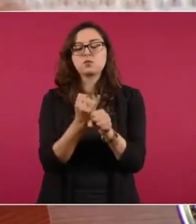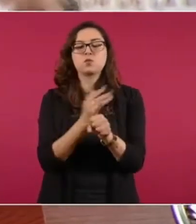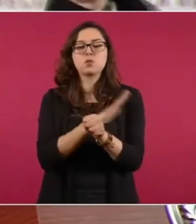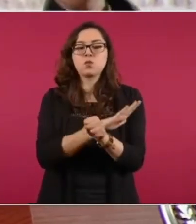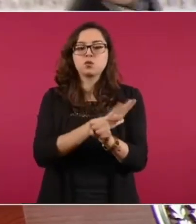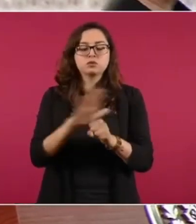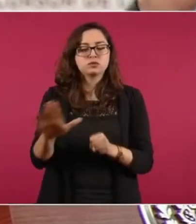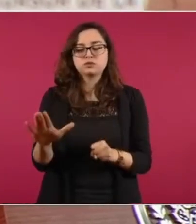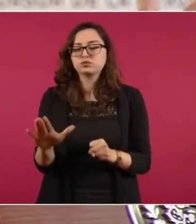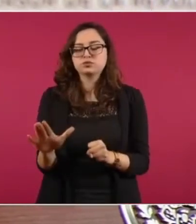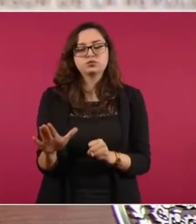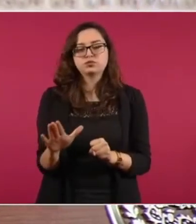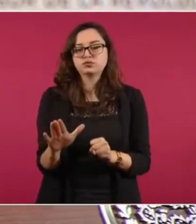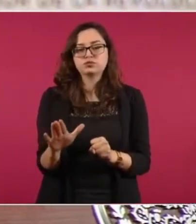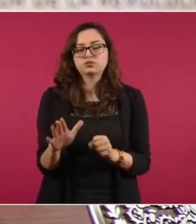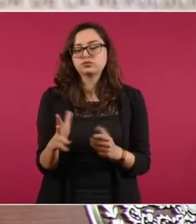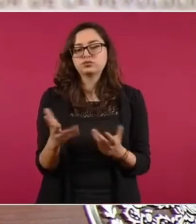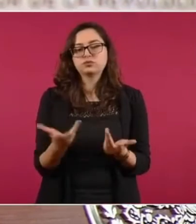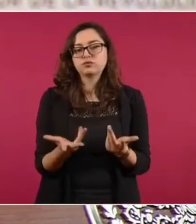no